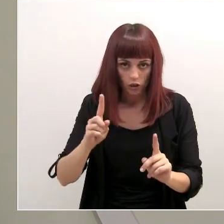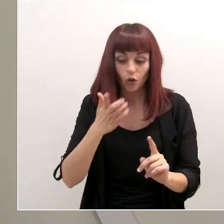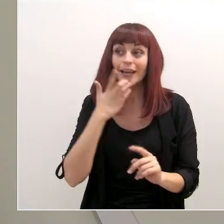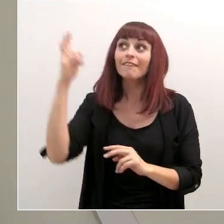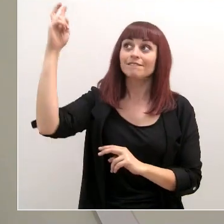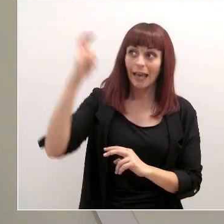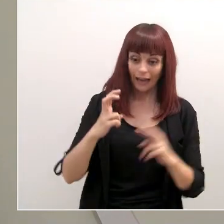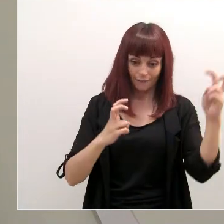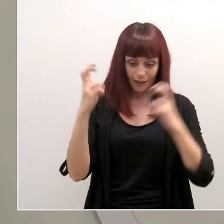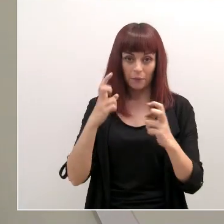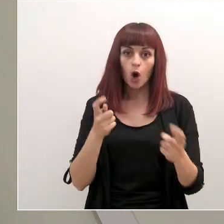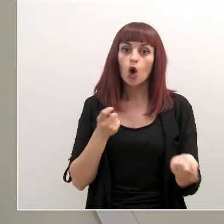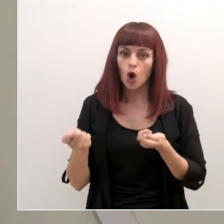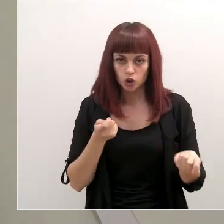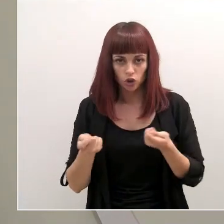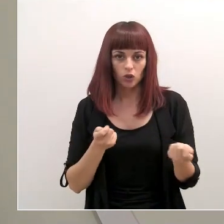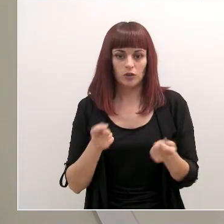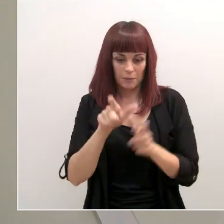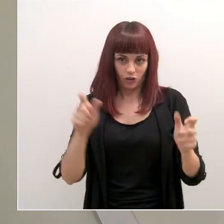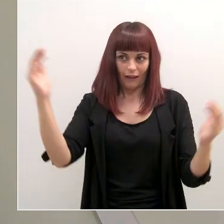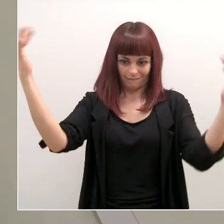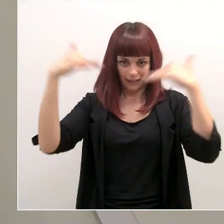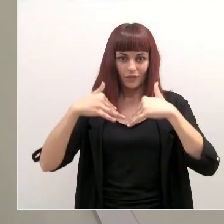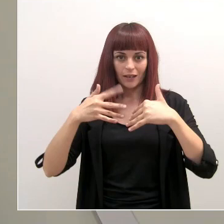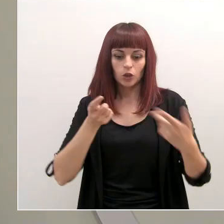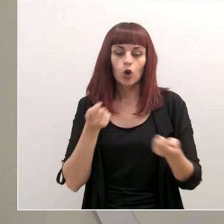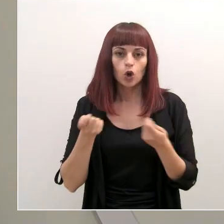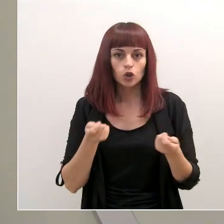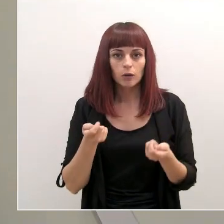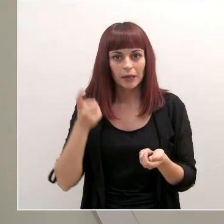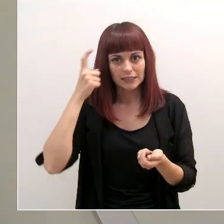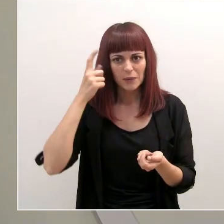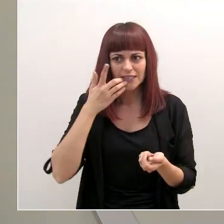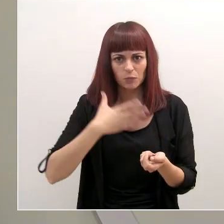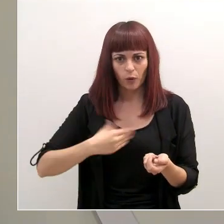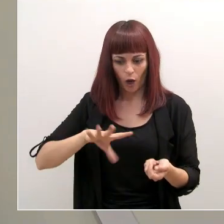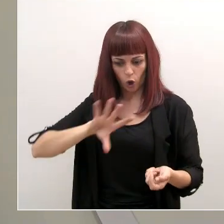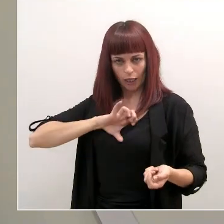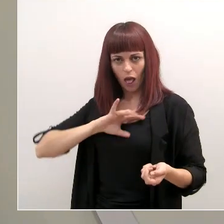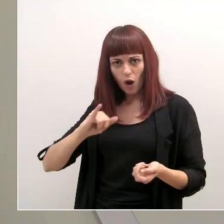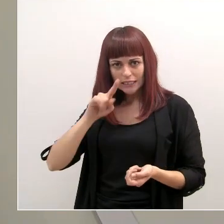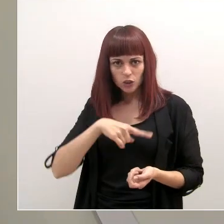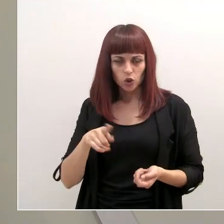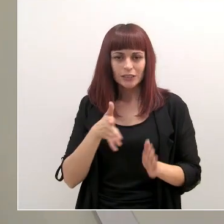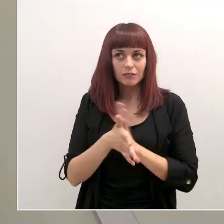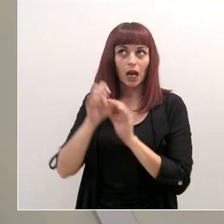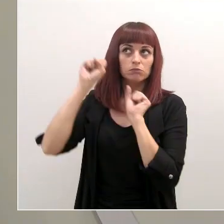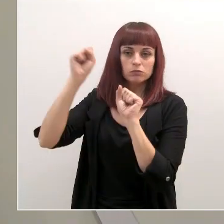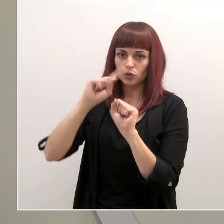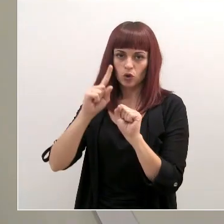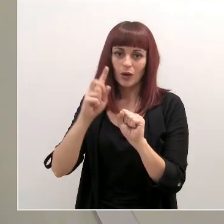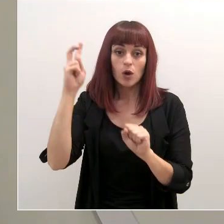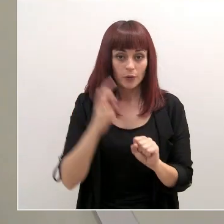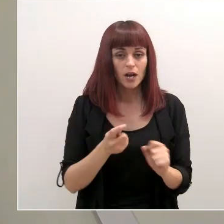controlen esos casos que tienen que venir o las personas que vienen, por lo menos para que se sepa si pueden venir contagiados o no. No estamos diciendo que no vengan, sino que se les